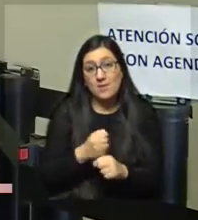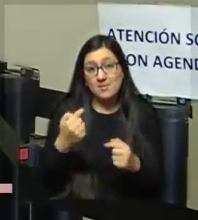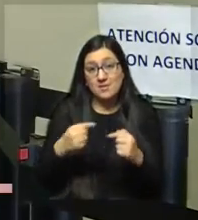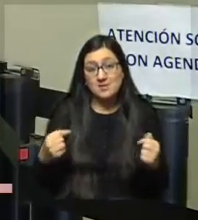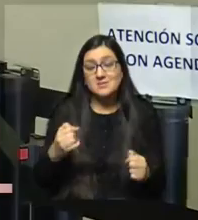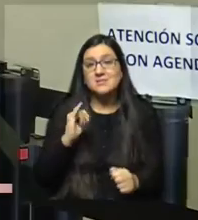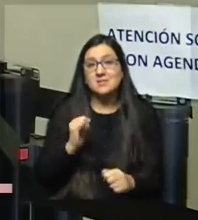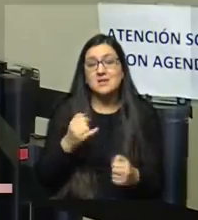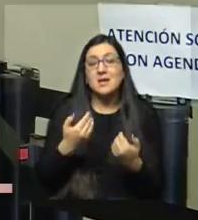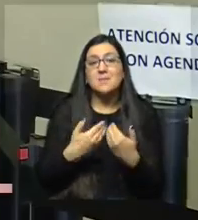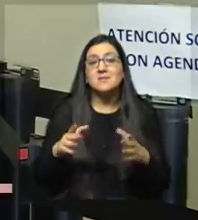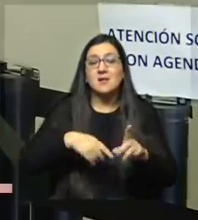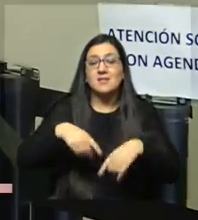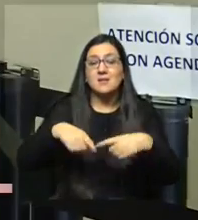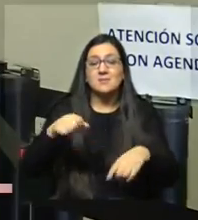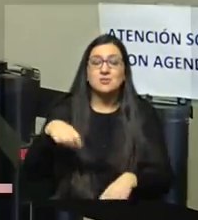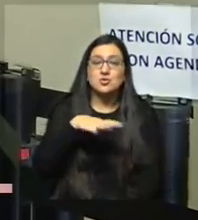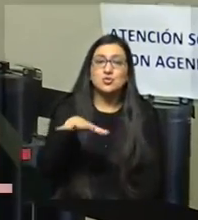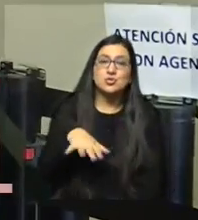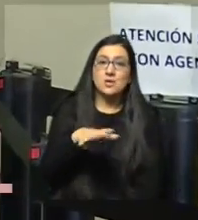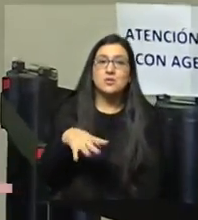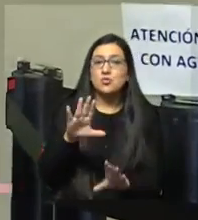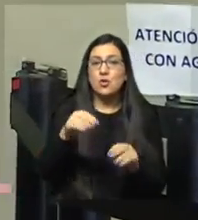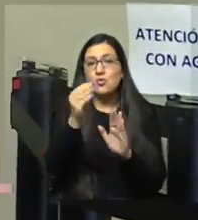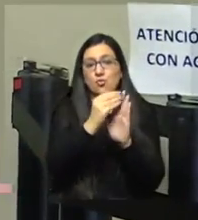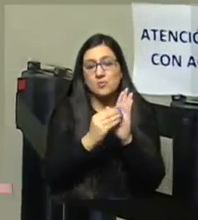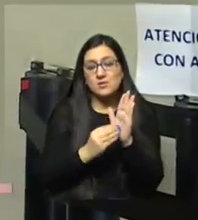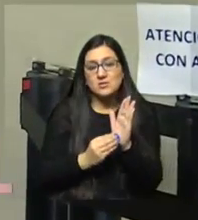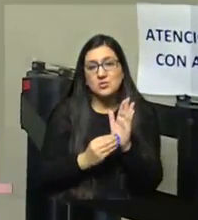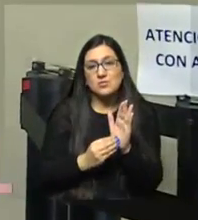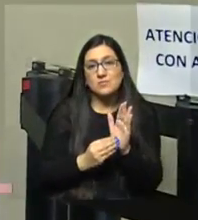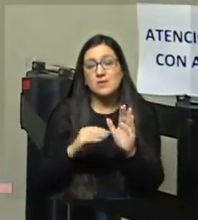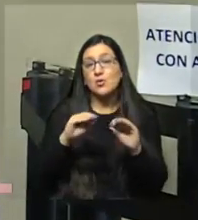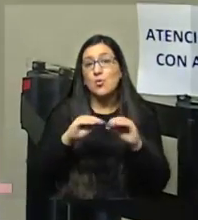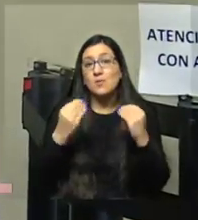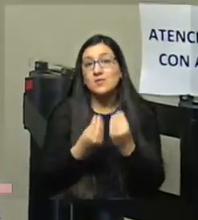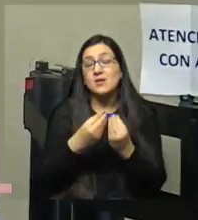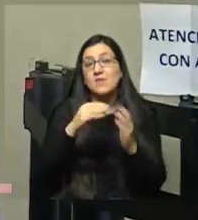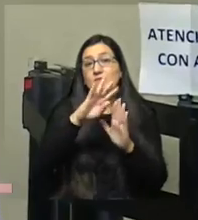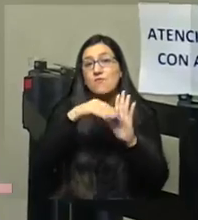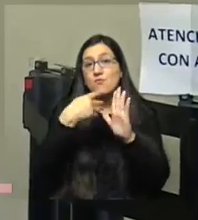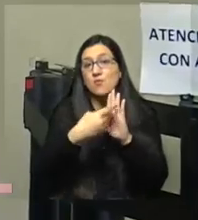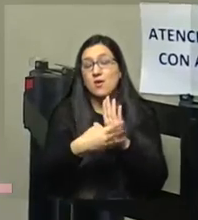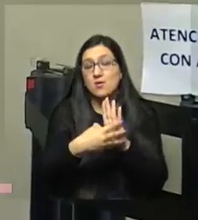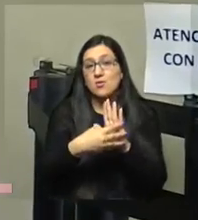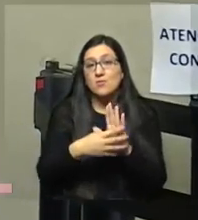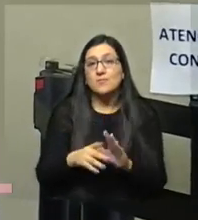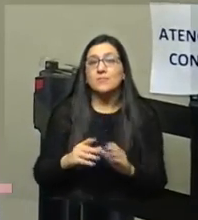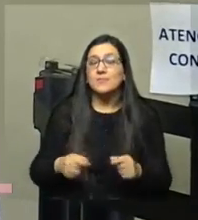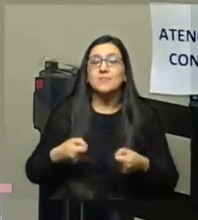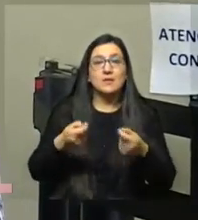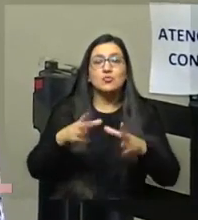Sí, empiezan todo el trámite social de la documentación, de inscripción, de completar el formulario, lo complementan y entregan